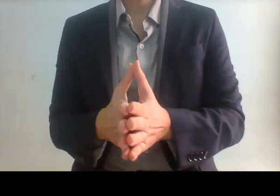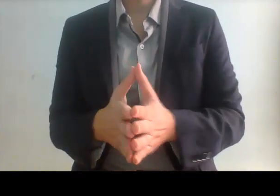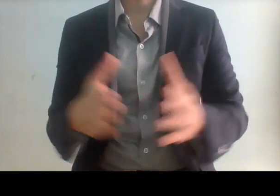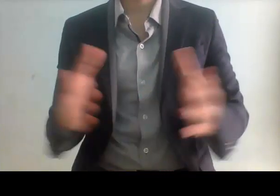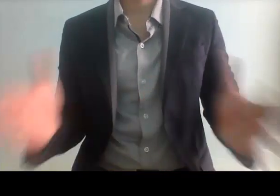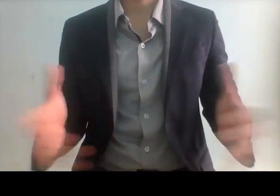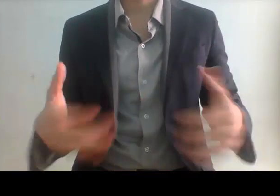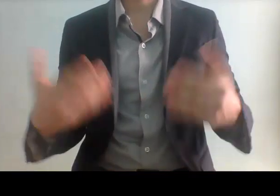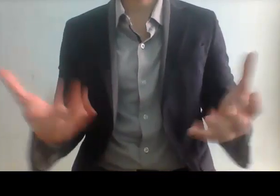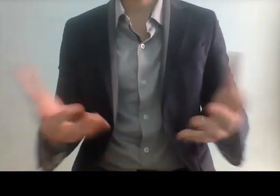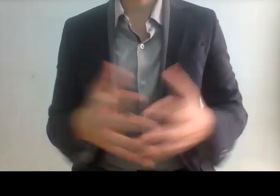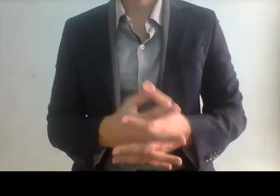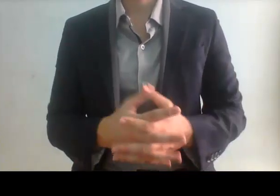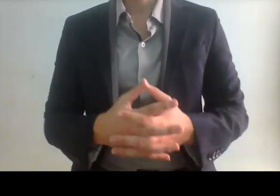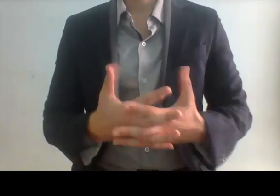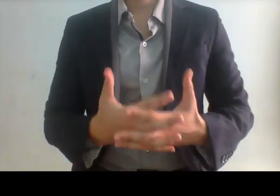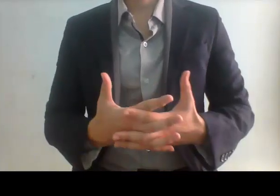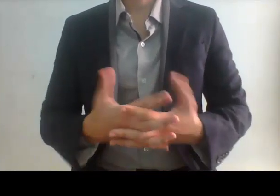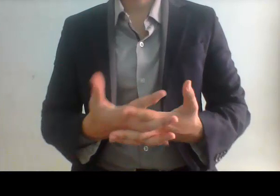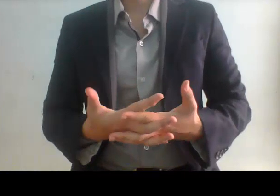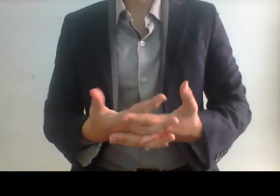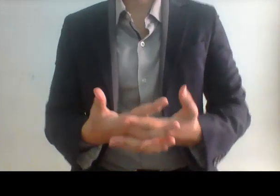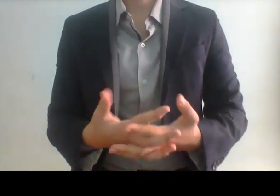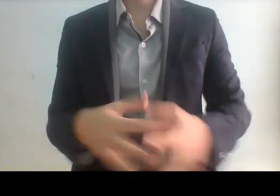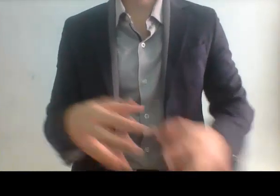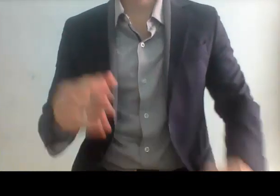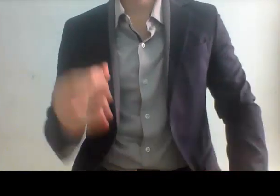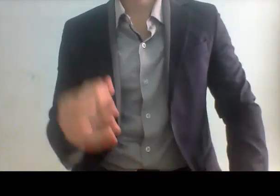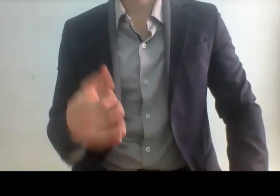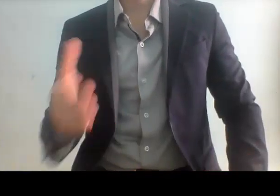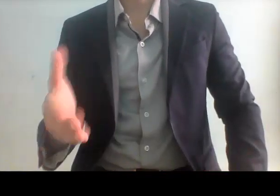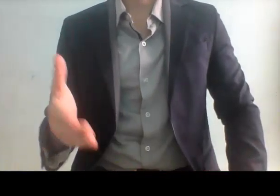tomada en este momento es correcta, es la adecuada. Y bueno, no me queda nada que